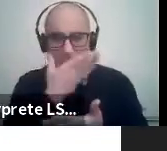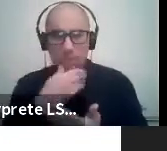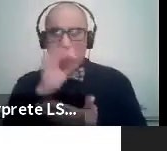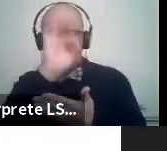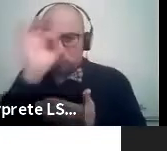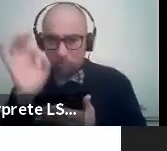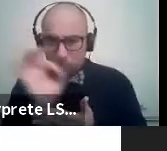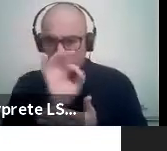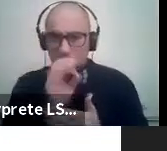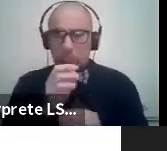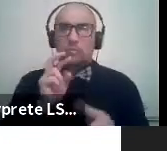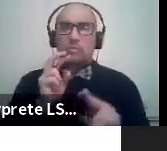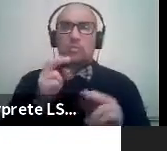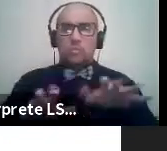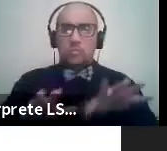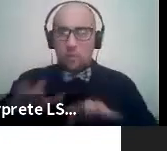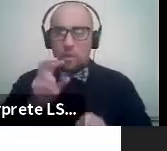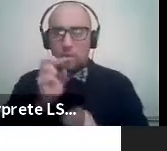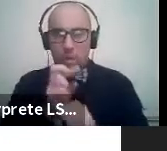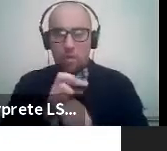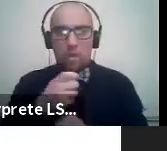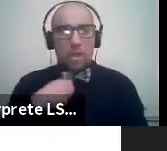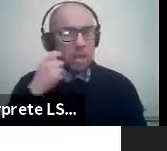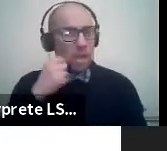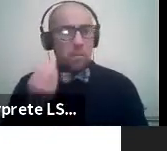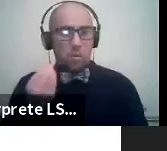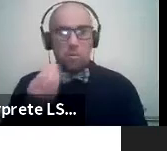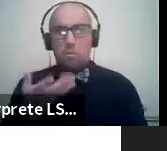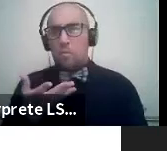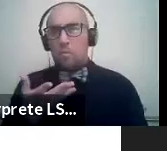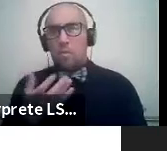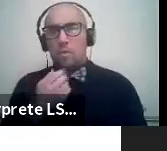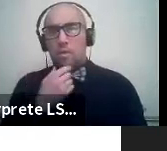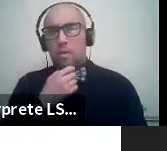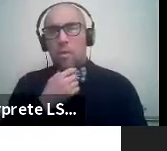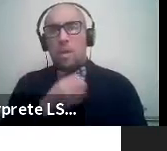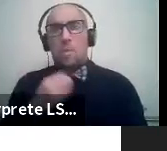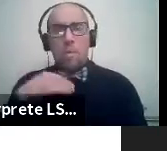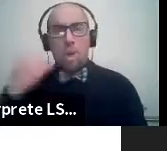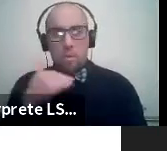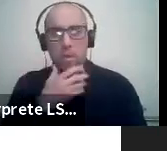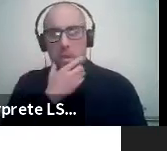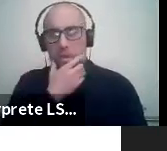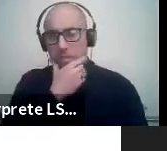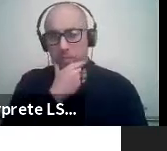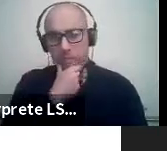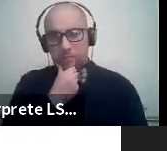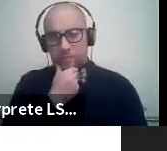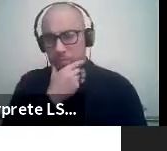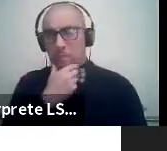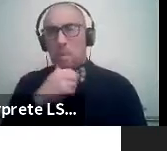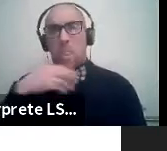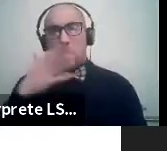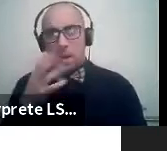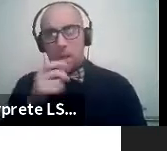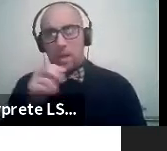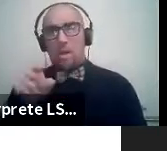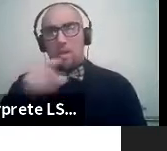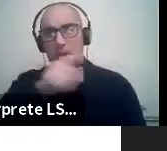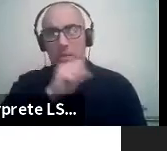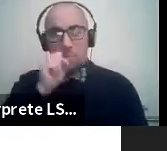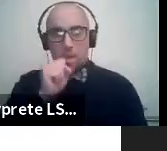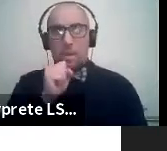actividades pedagógicas y que creemos que va a ser entonces también un elemento muy importante para que entonces se puedan